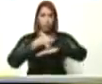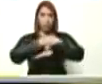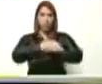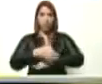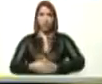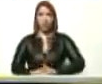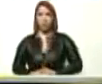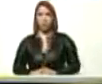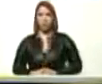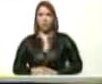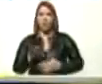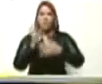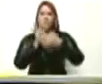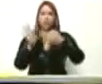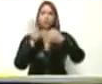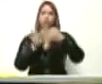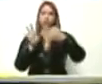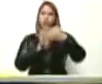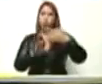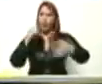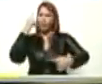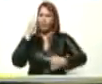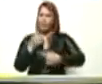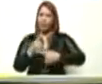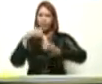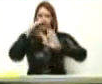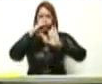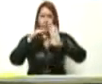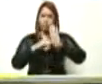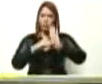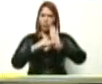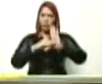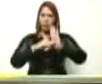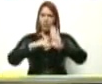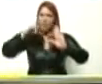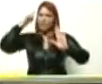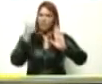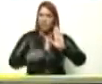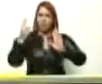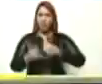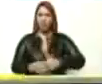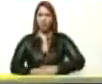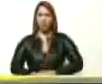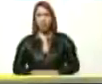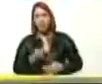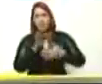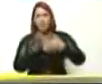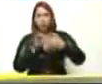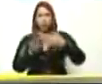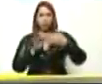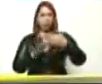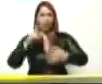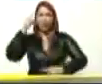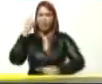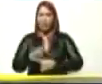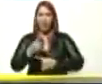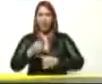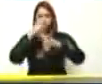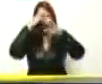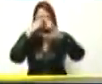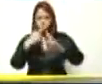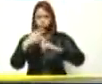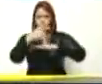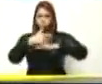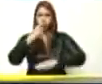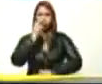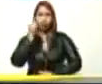las funciones, que tienen que cumplir, sí, por sí, las funciones, que tienen que cumplir, gobernadores,